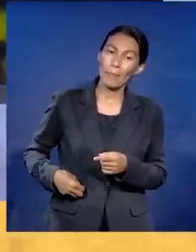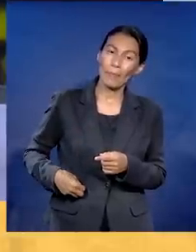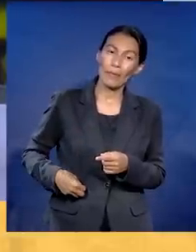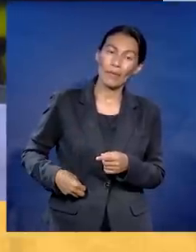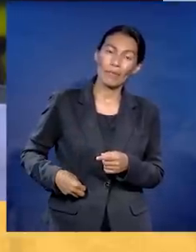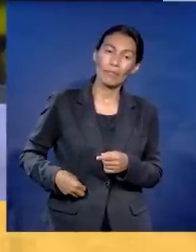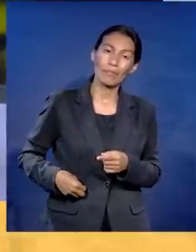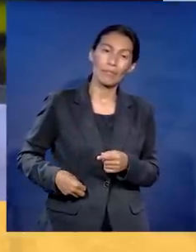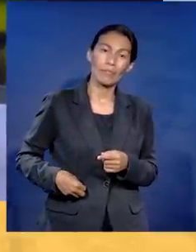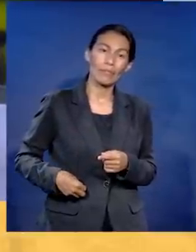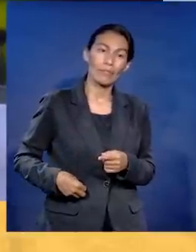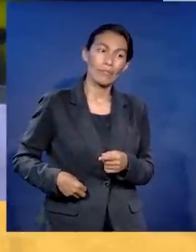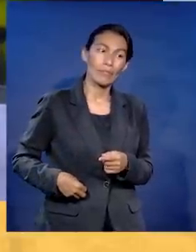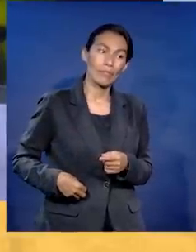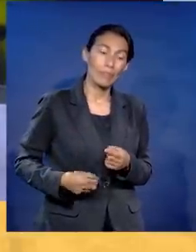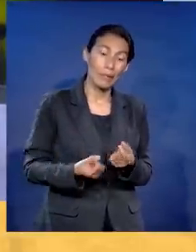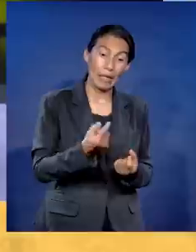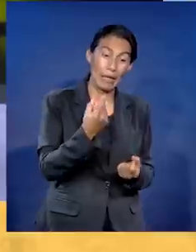de dolor,